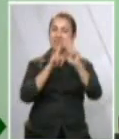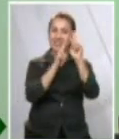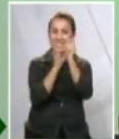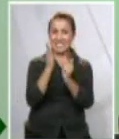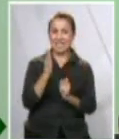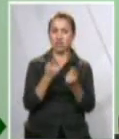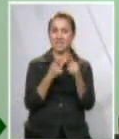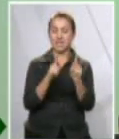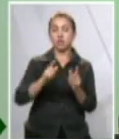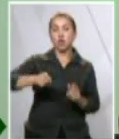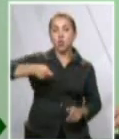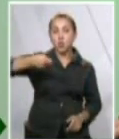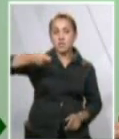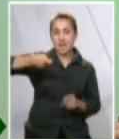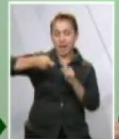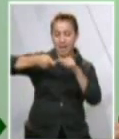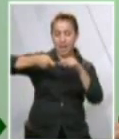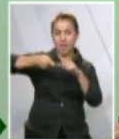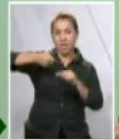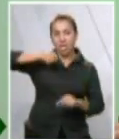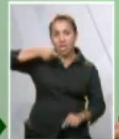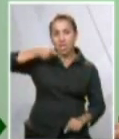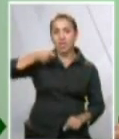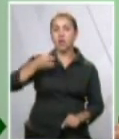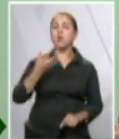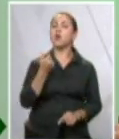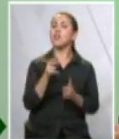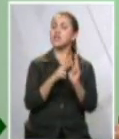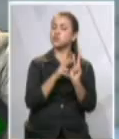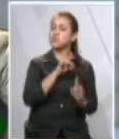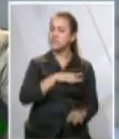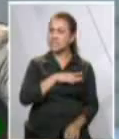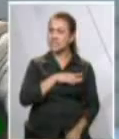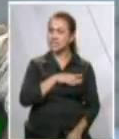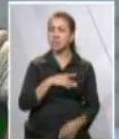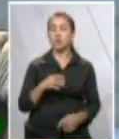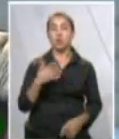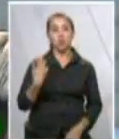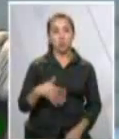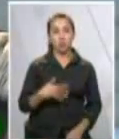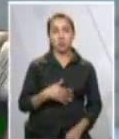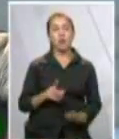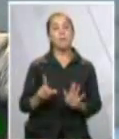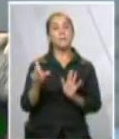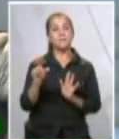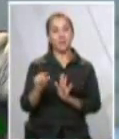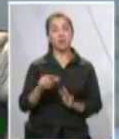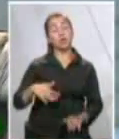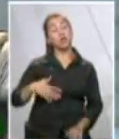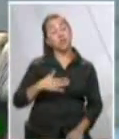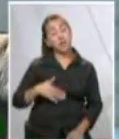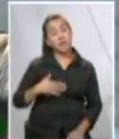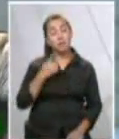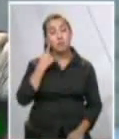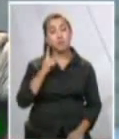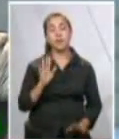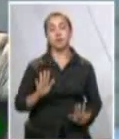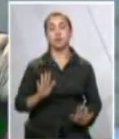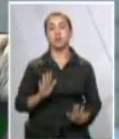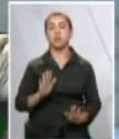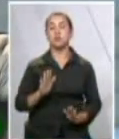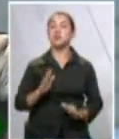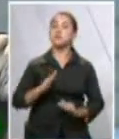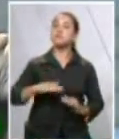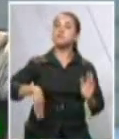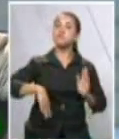claro. ¿Y cuánto de eso se está haciendo en Chile? Uf, menos de lo que quisiéramos, pero más de lo